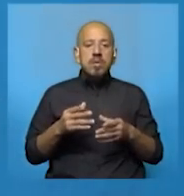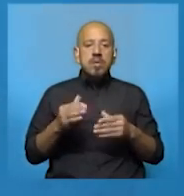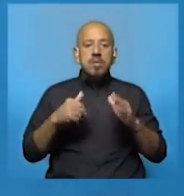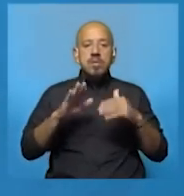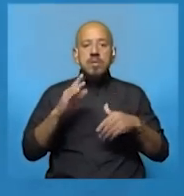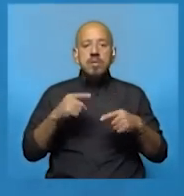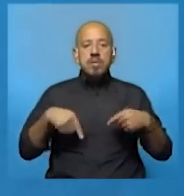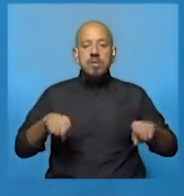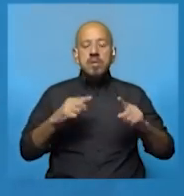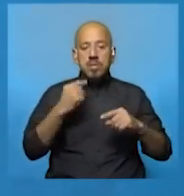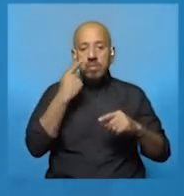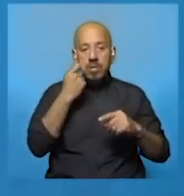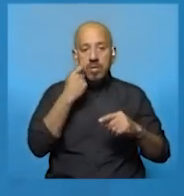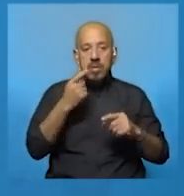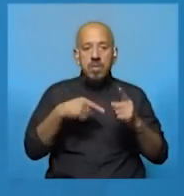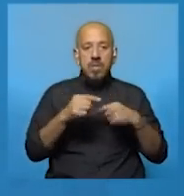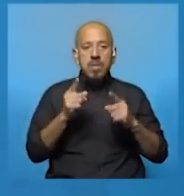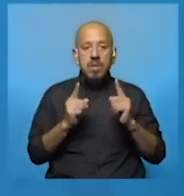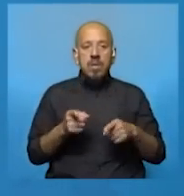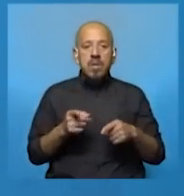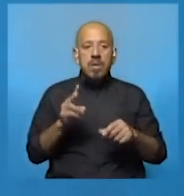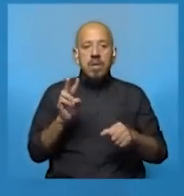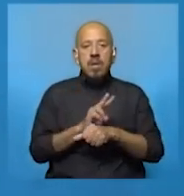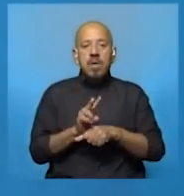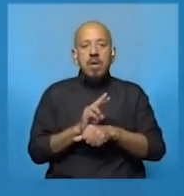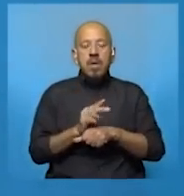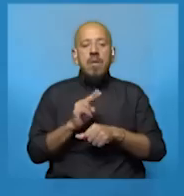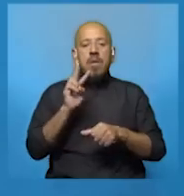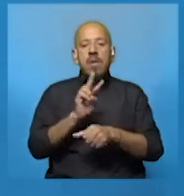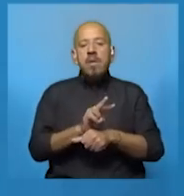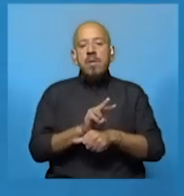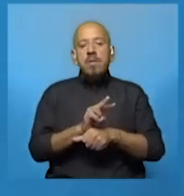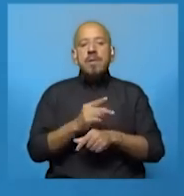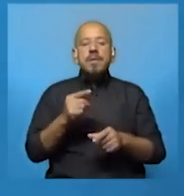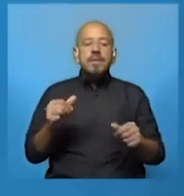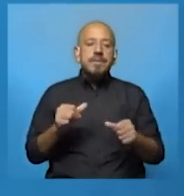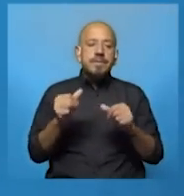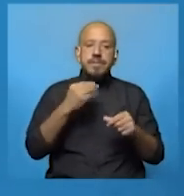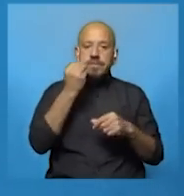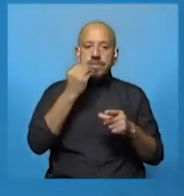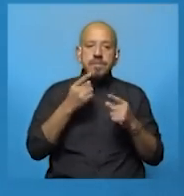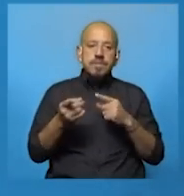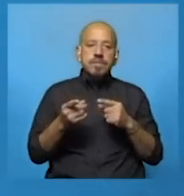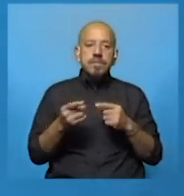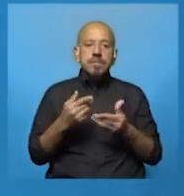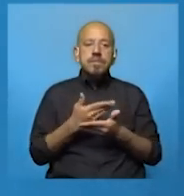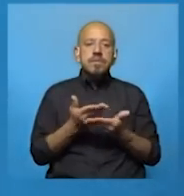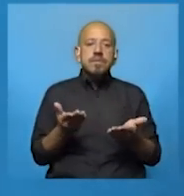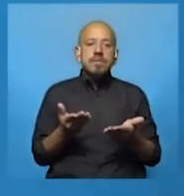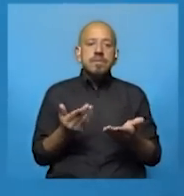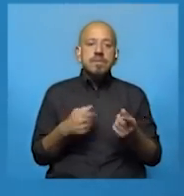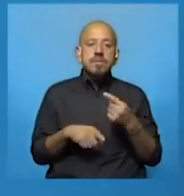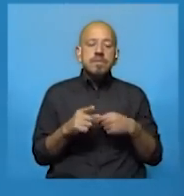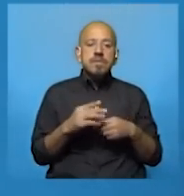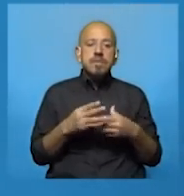población carcelaria son varones pero también la tarea de cuidado de visitar de brindar comida de llevar afecto de dar una